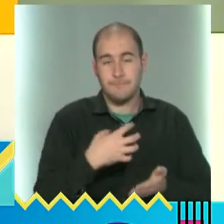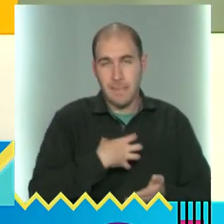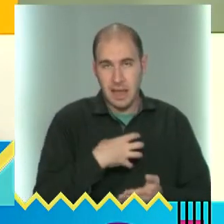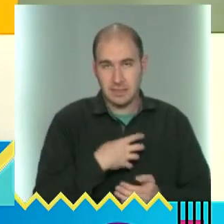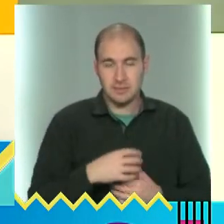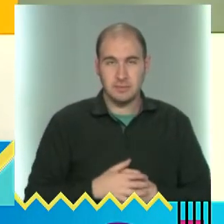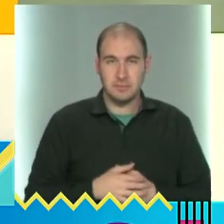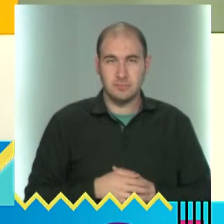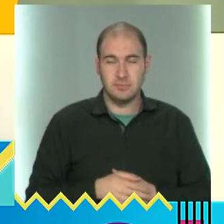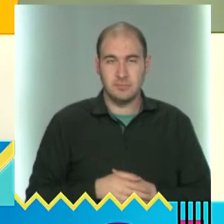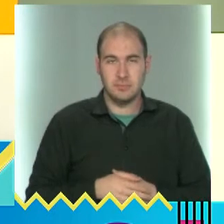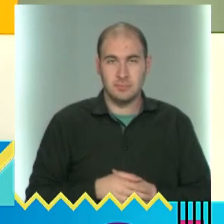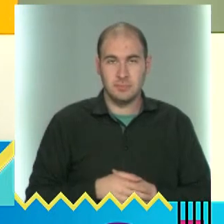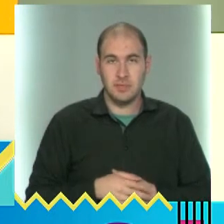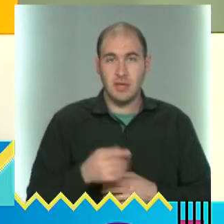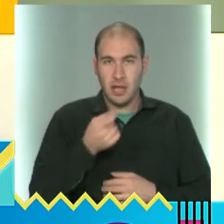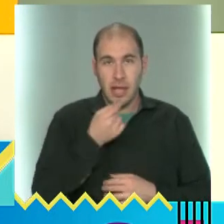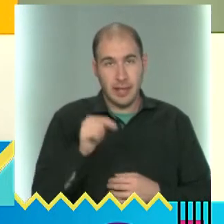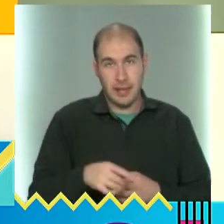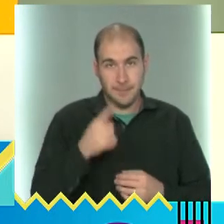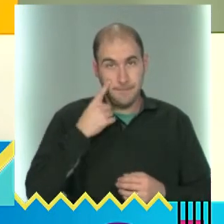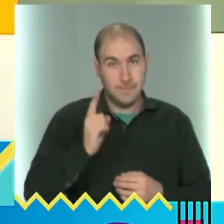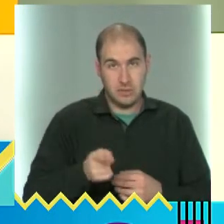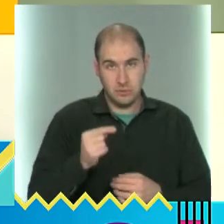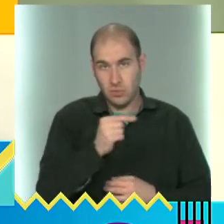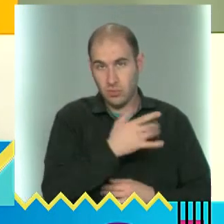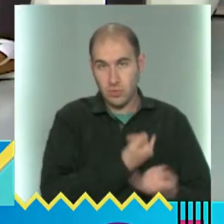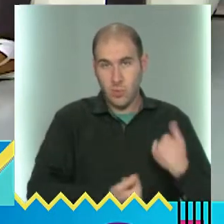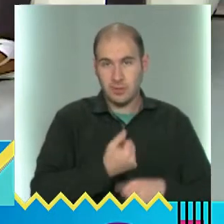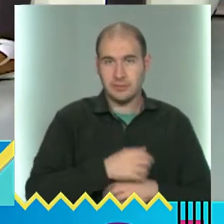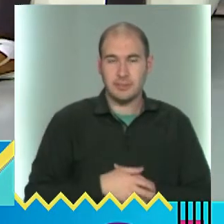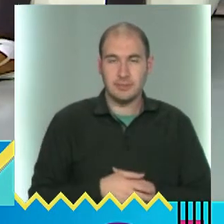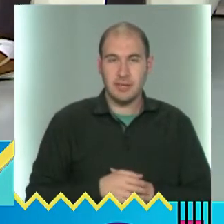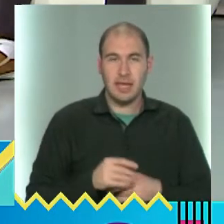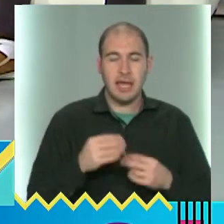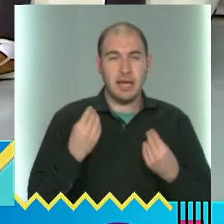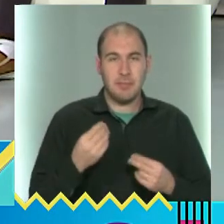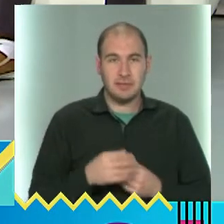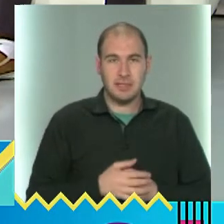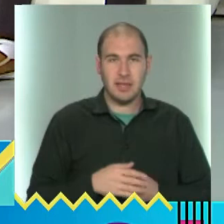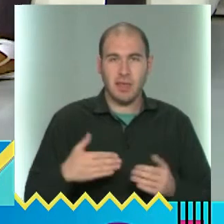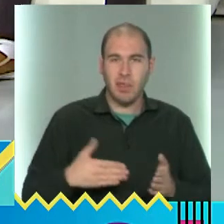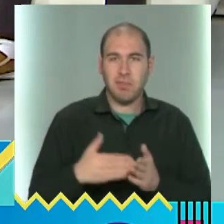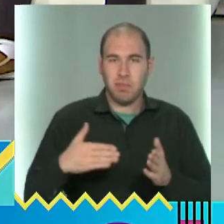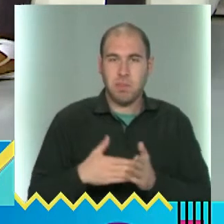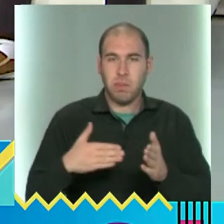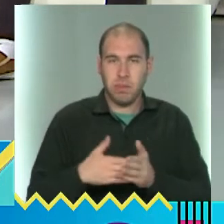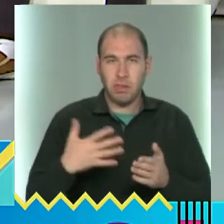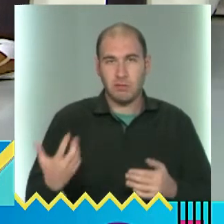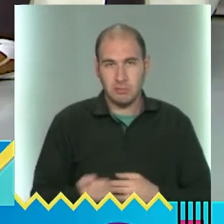no sería, correría claramente el riesgo que usted acaba de mencionar. El tema son las trabas para llegar